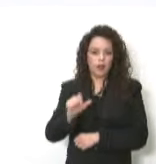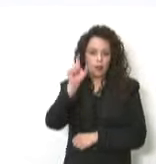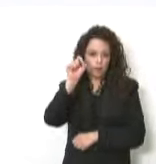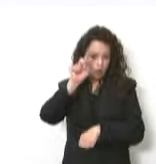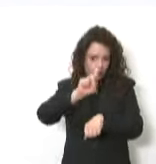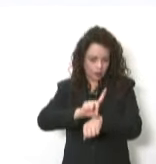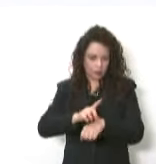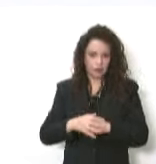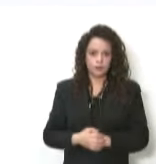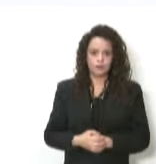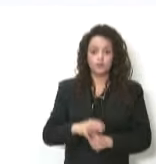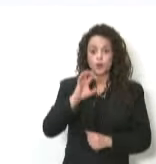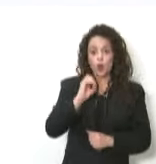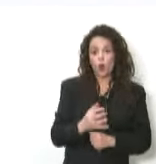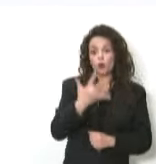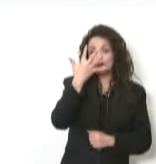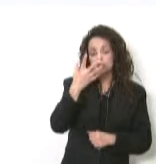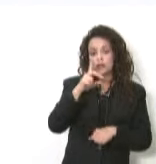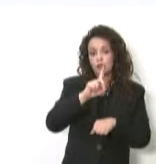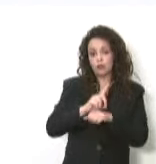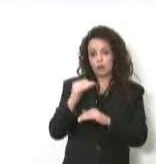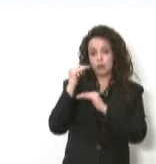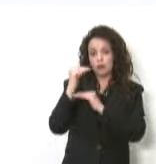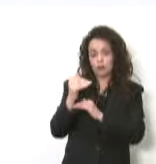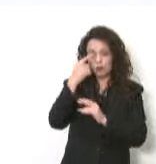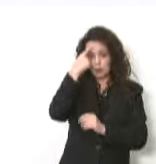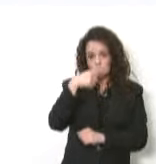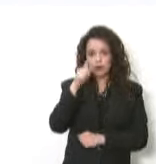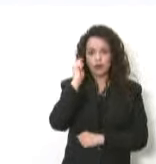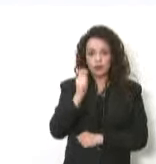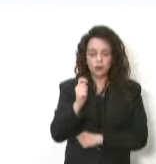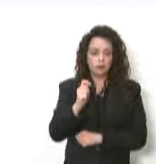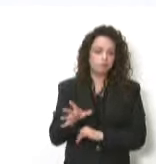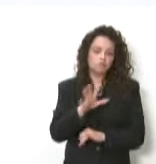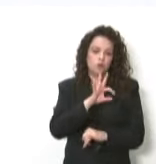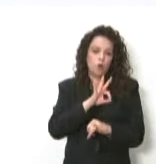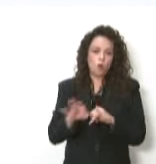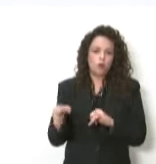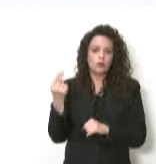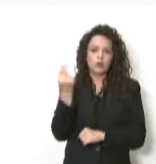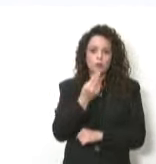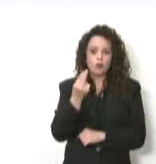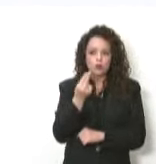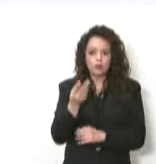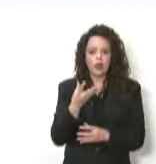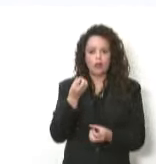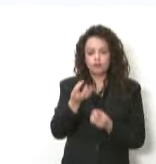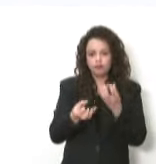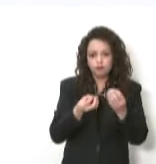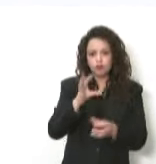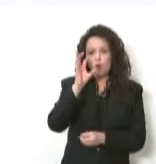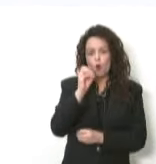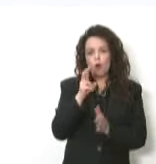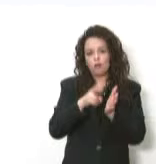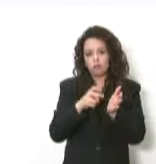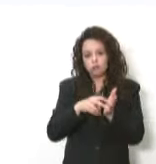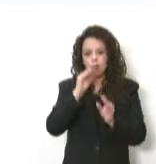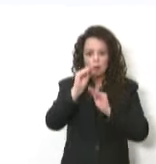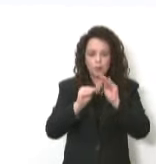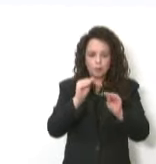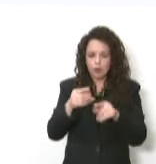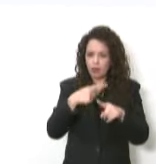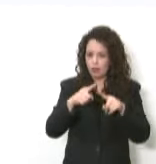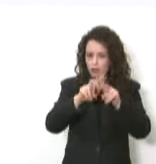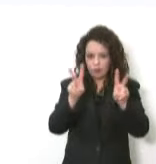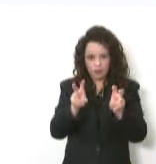5 días que ya va al superior jerárquico para hacer las últimas acotaciones o subsanar los últimos